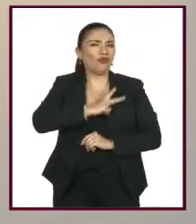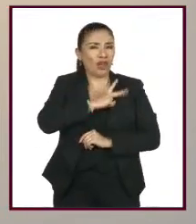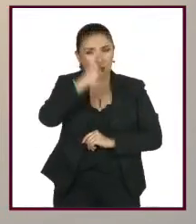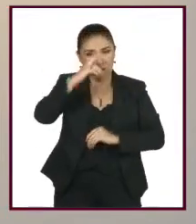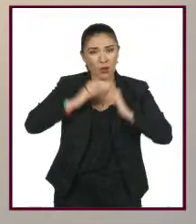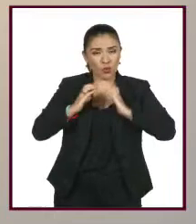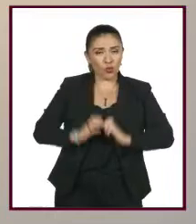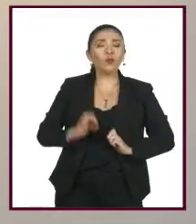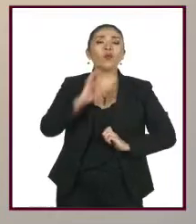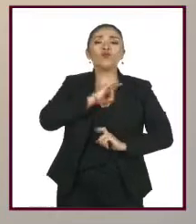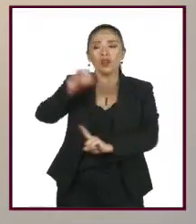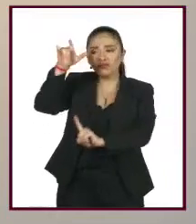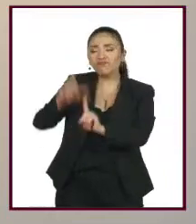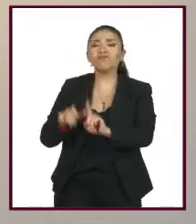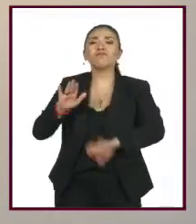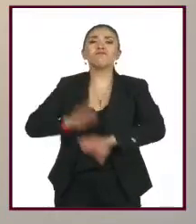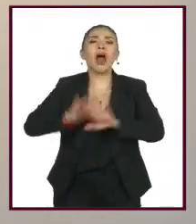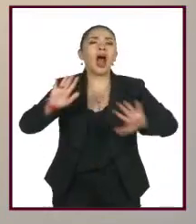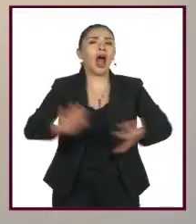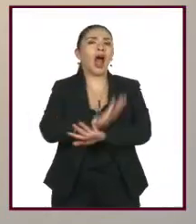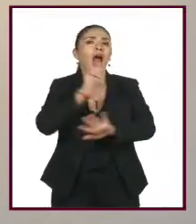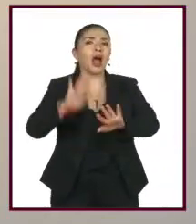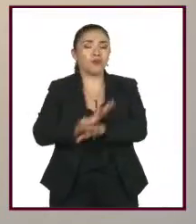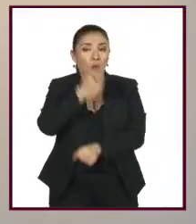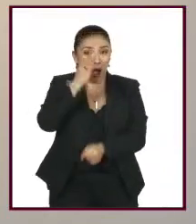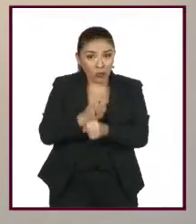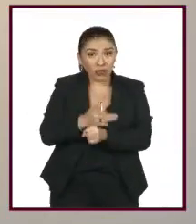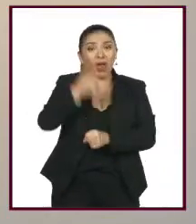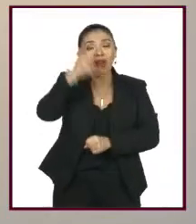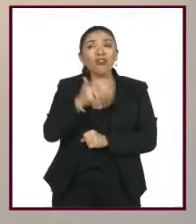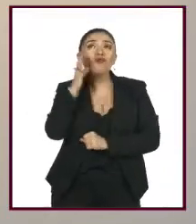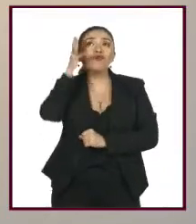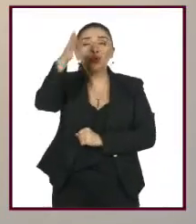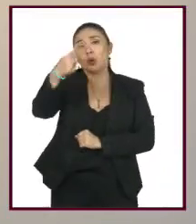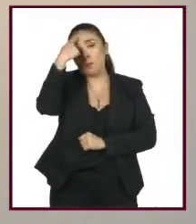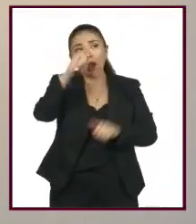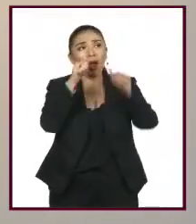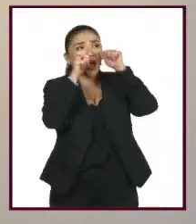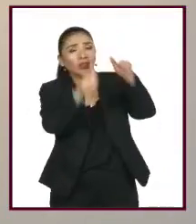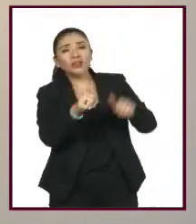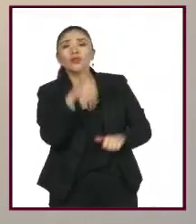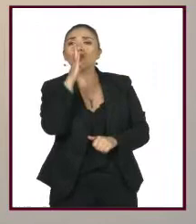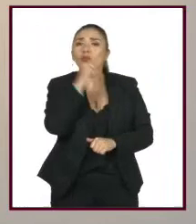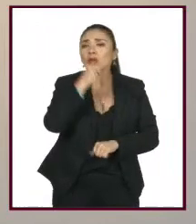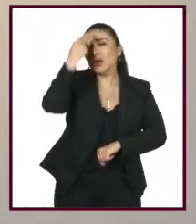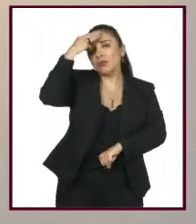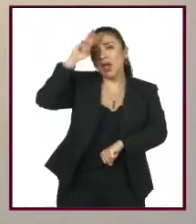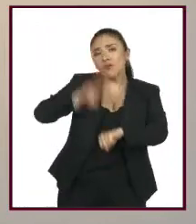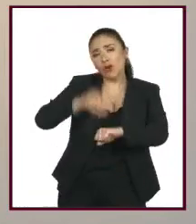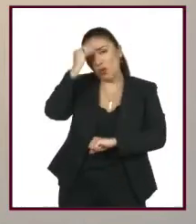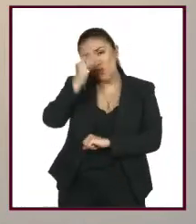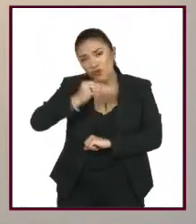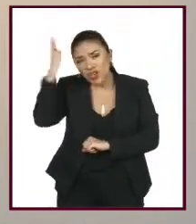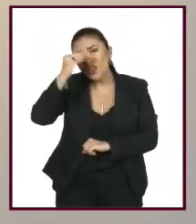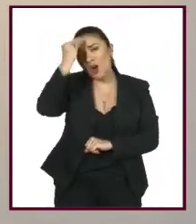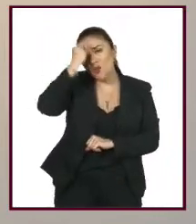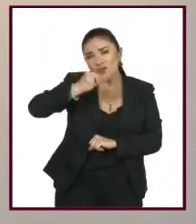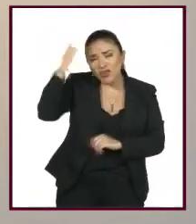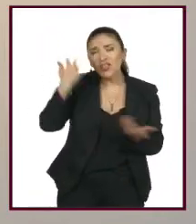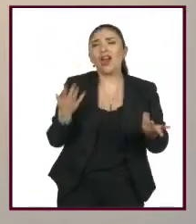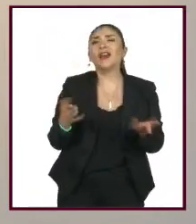generar muchos cambios inmediatos y a largo plazo, tanto en la atención, en la concentración, en la memoria, este